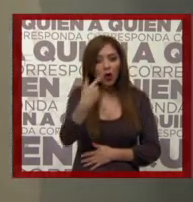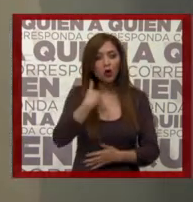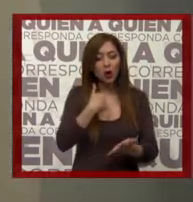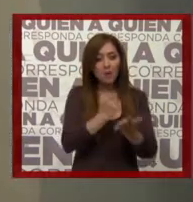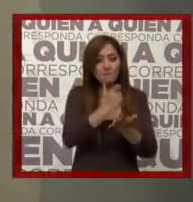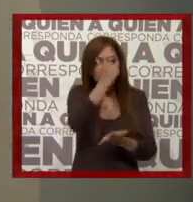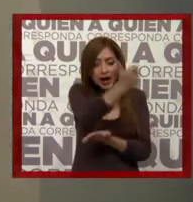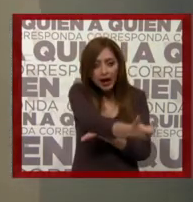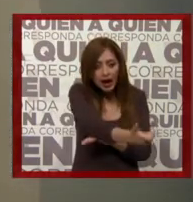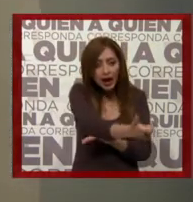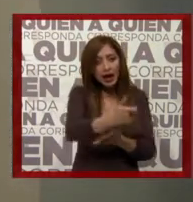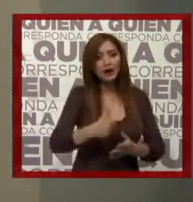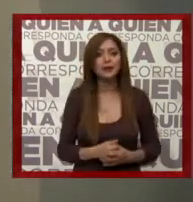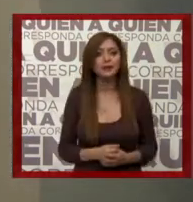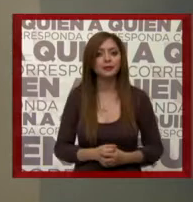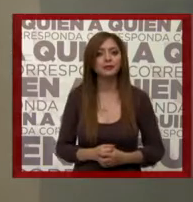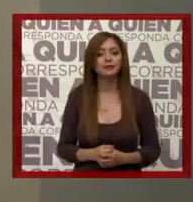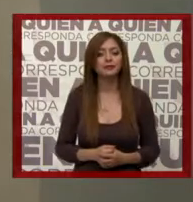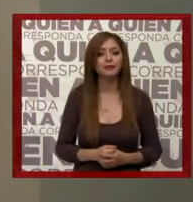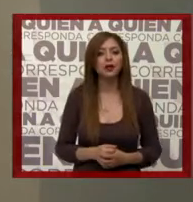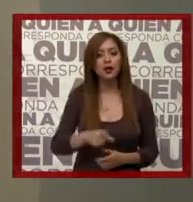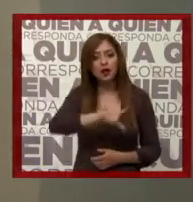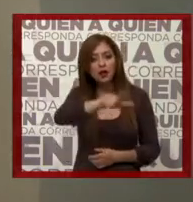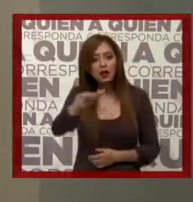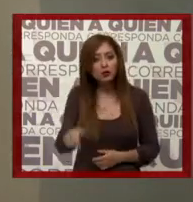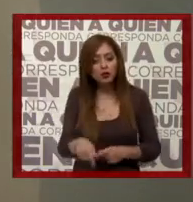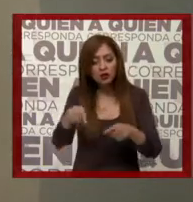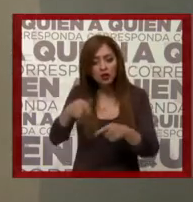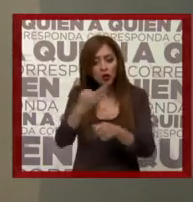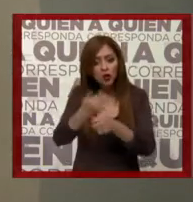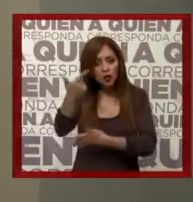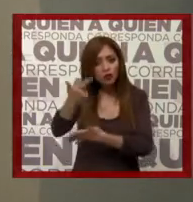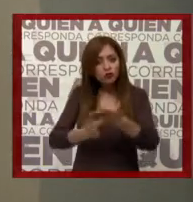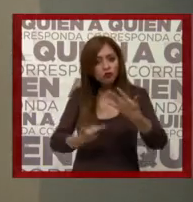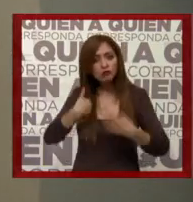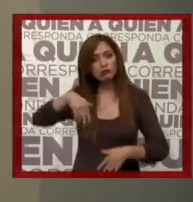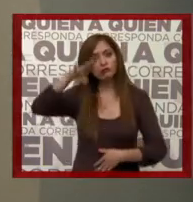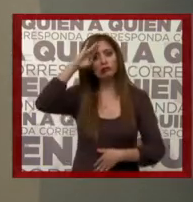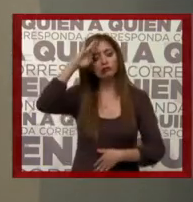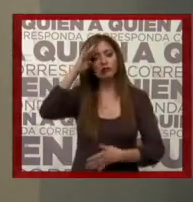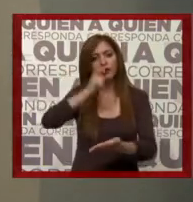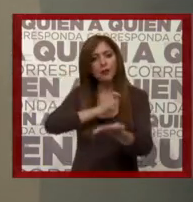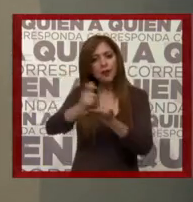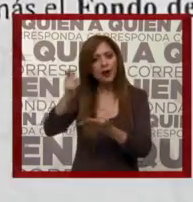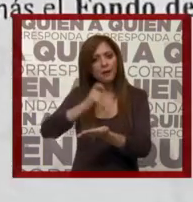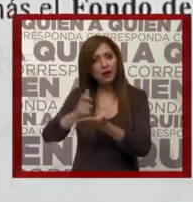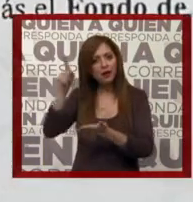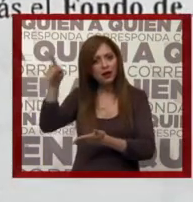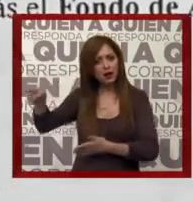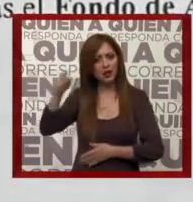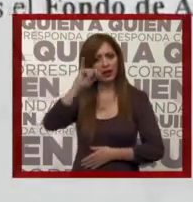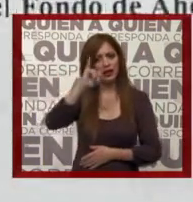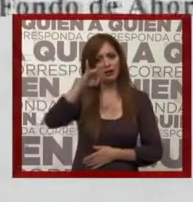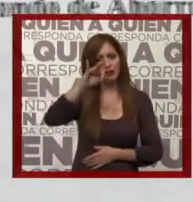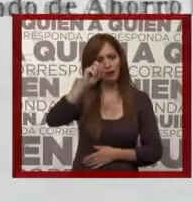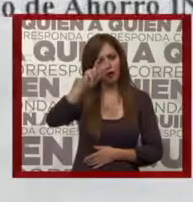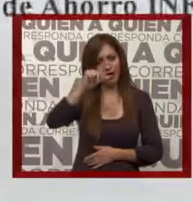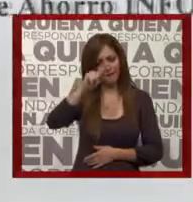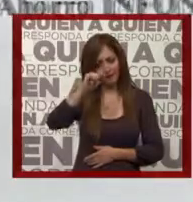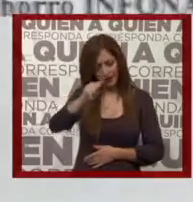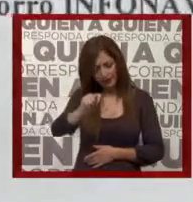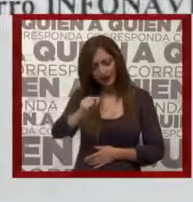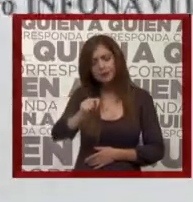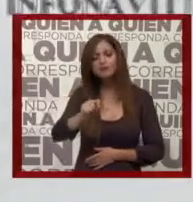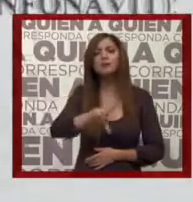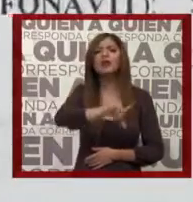276.454 pesos. Obviamente pues ahí había un excedente de pago y así lo muestran los estados de cuenta del Infonavit. Después de varios trámites